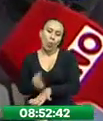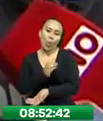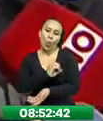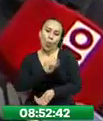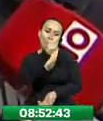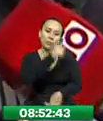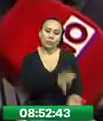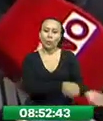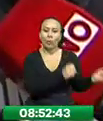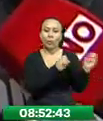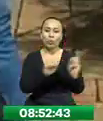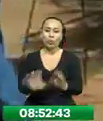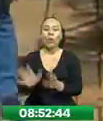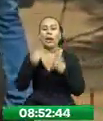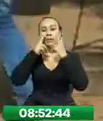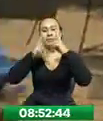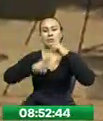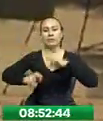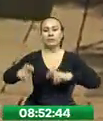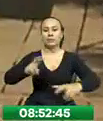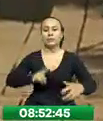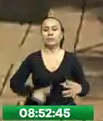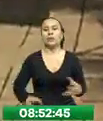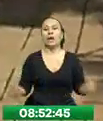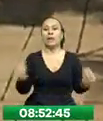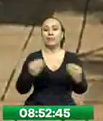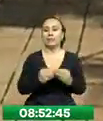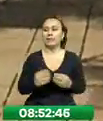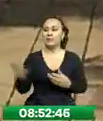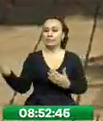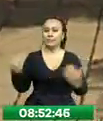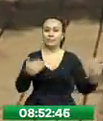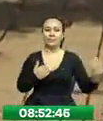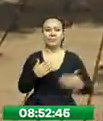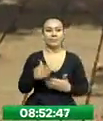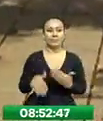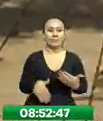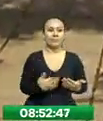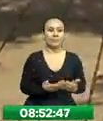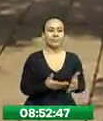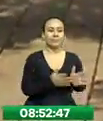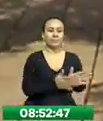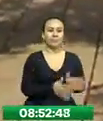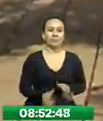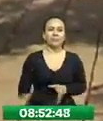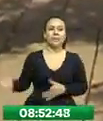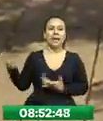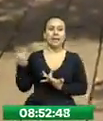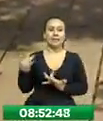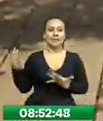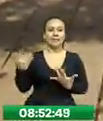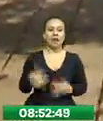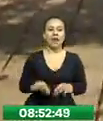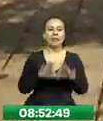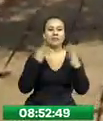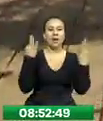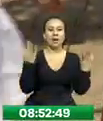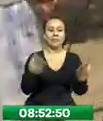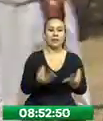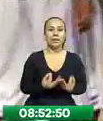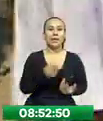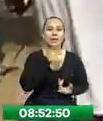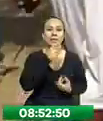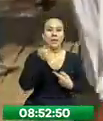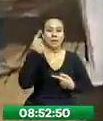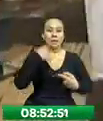tarde a nuestros jefes. Y finalmente fue trasladado hasta el laboratorio de criminalística, donde esperan que aparezcan familiares. El señor tenía